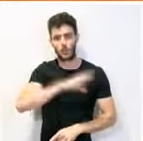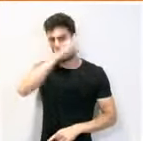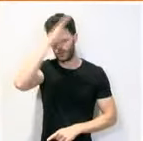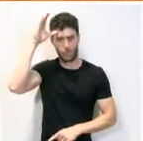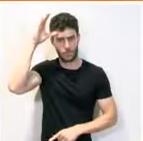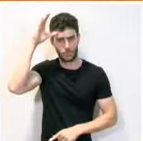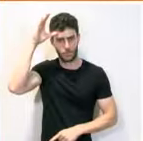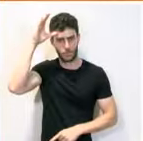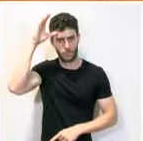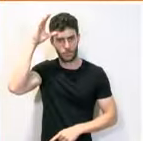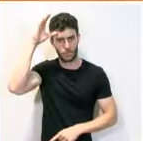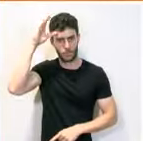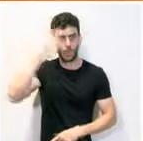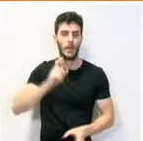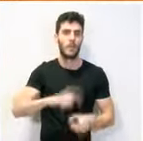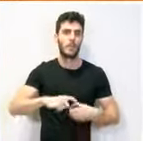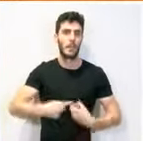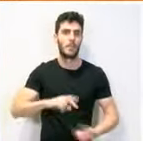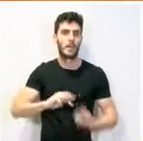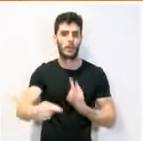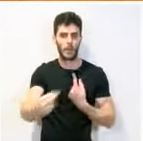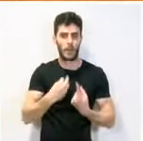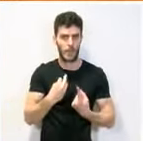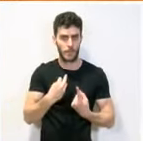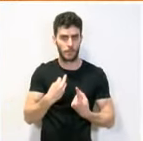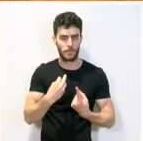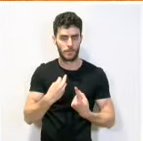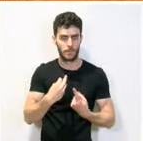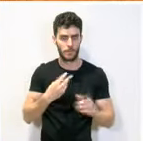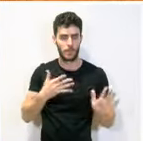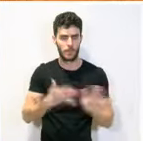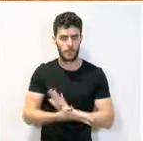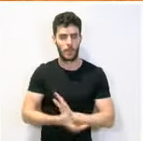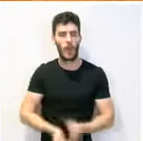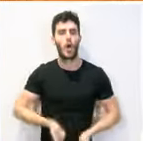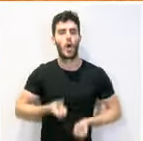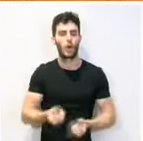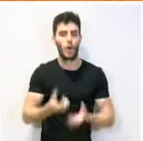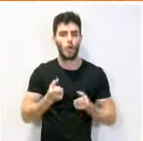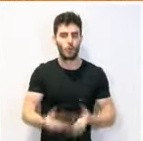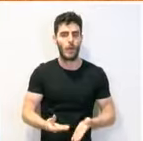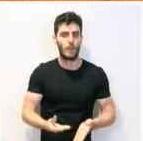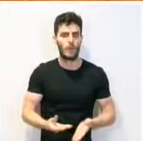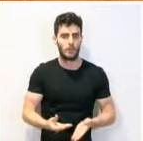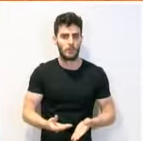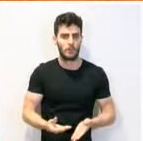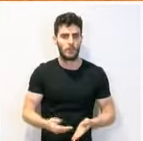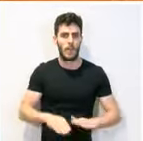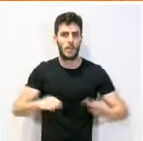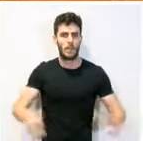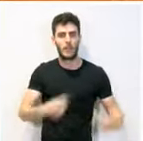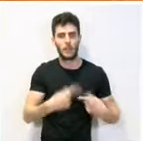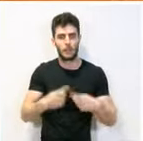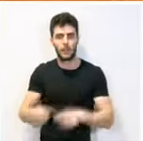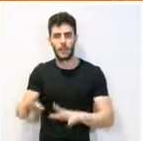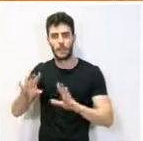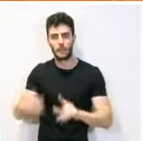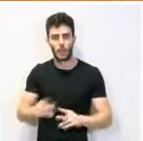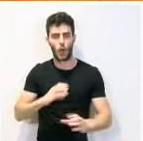la participación y la transparencia no solo es contar las cosas en las distintas mesas. La participación y la